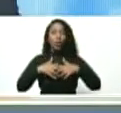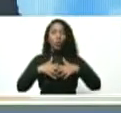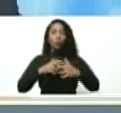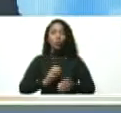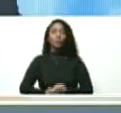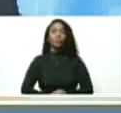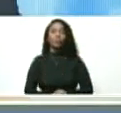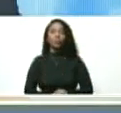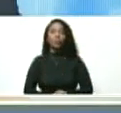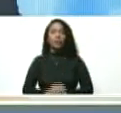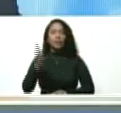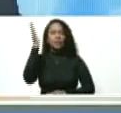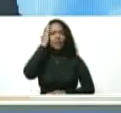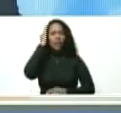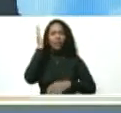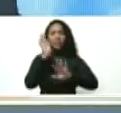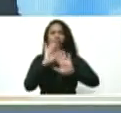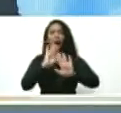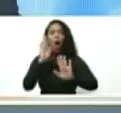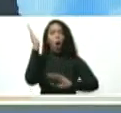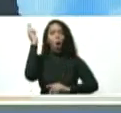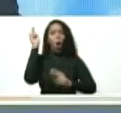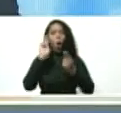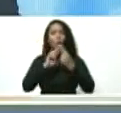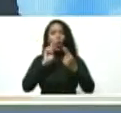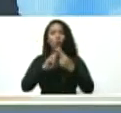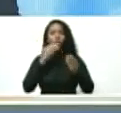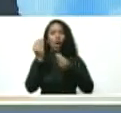y saben los retos que tiene el país.